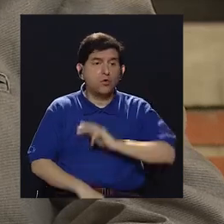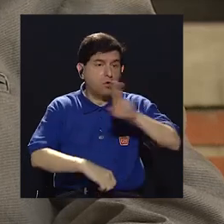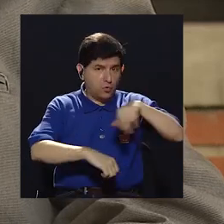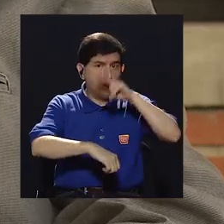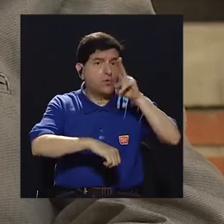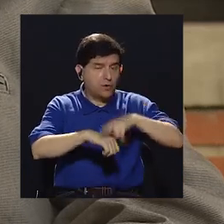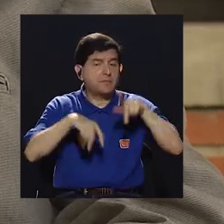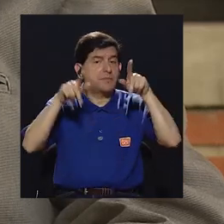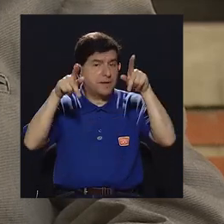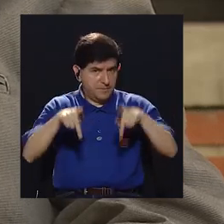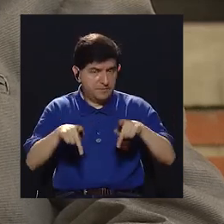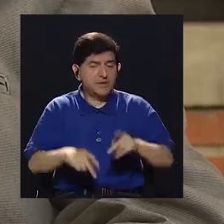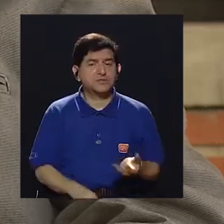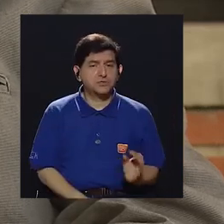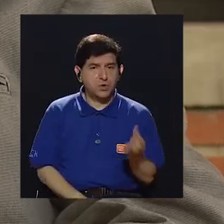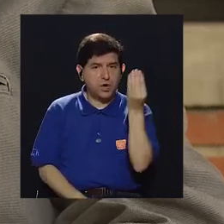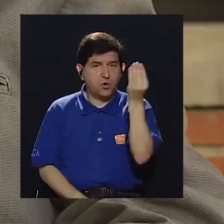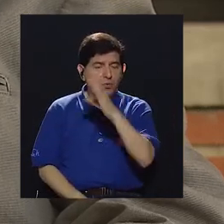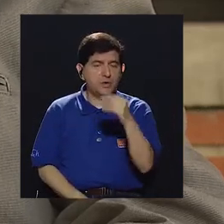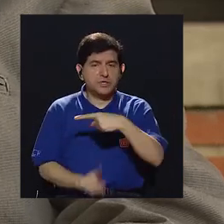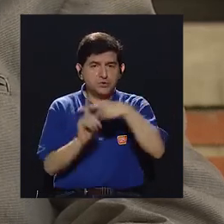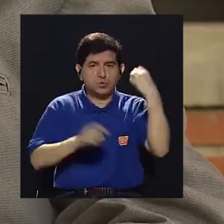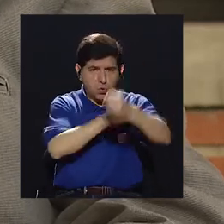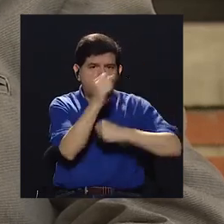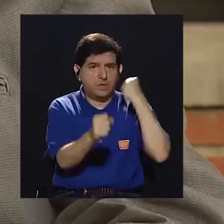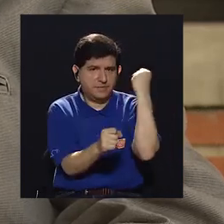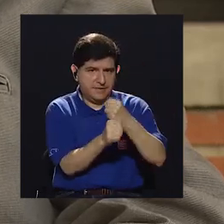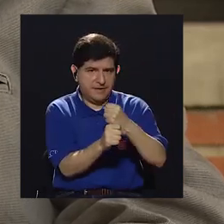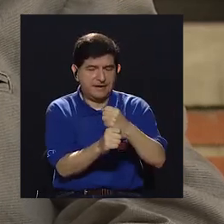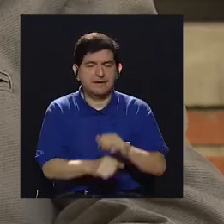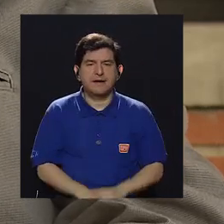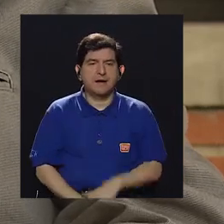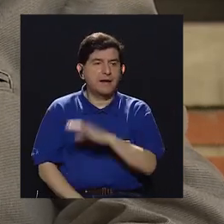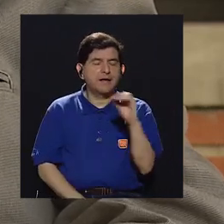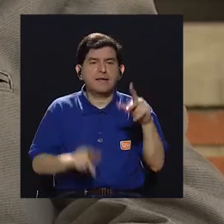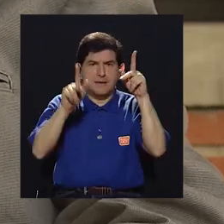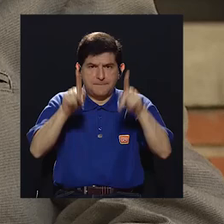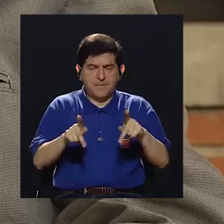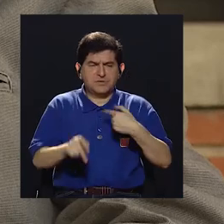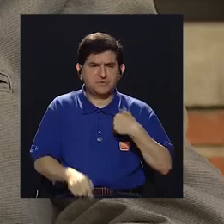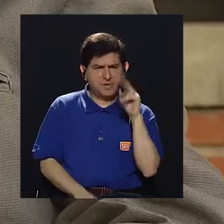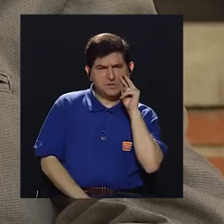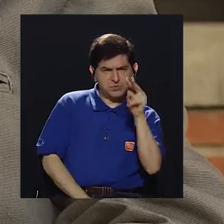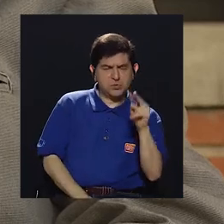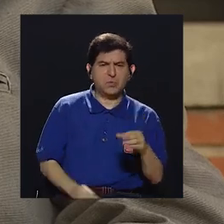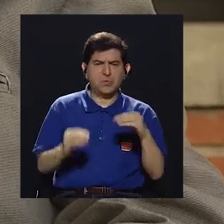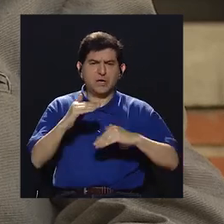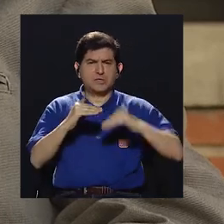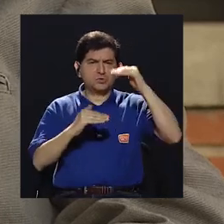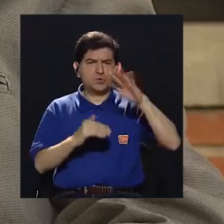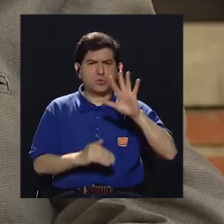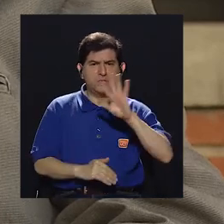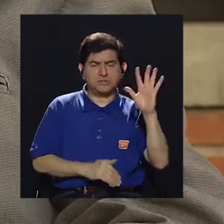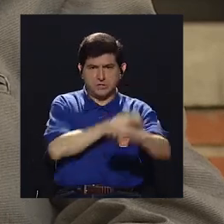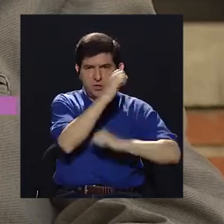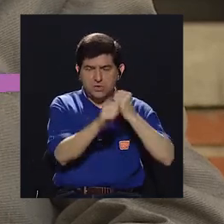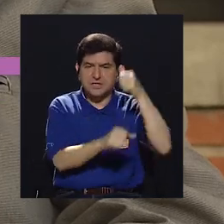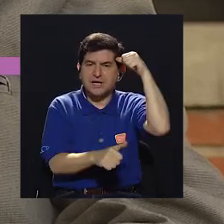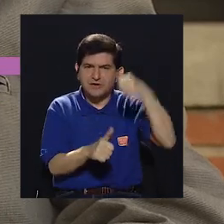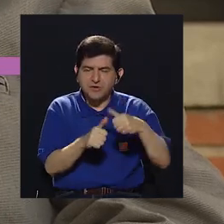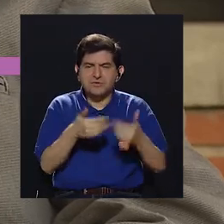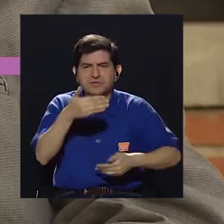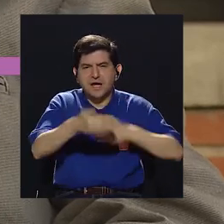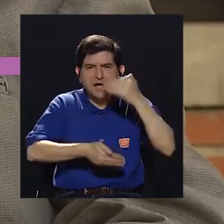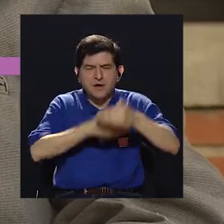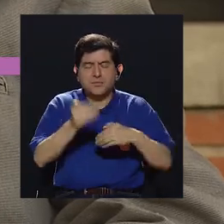muy frecuentemente en pacientes de jóvenes o de mediana edad y en pacientes en los cuales uno ve mayores de 55 años hay que tener